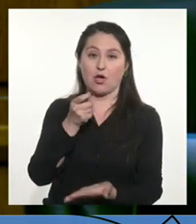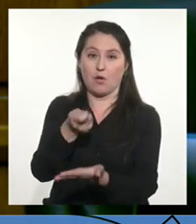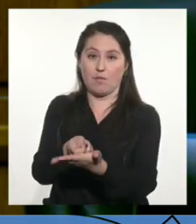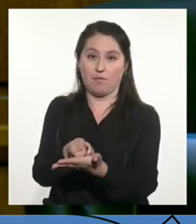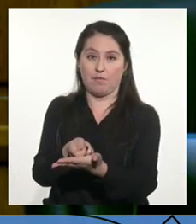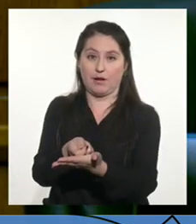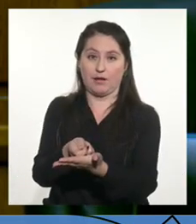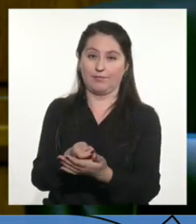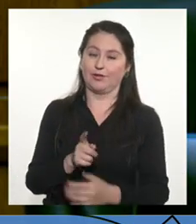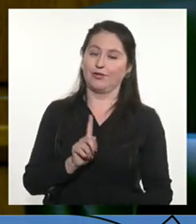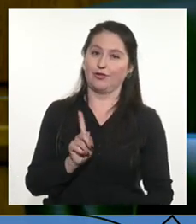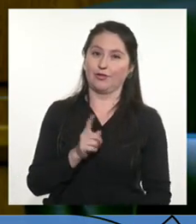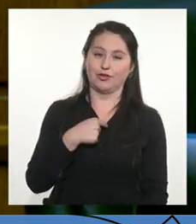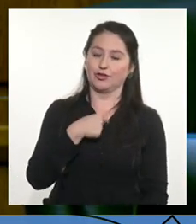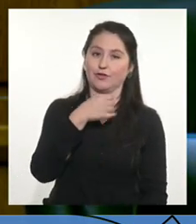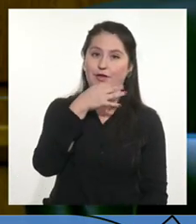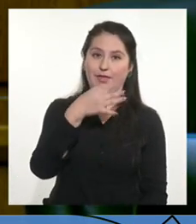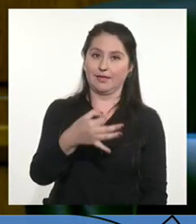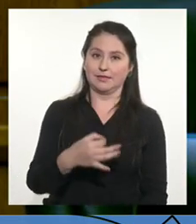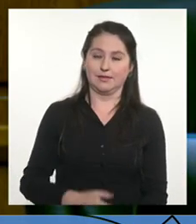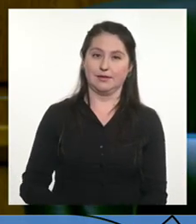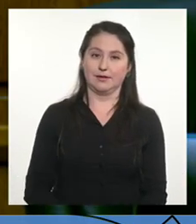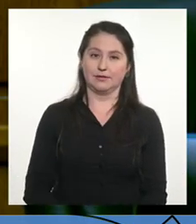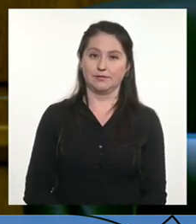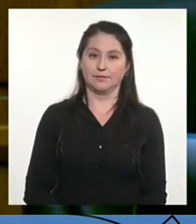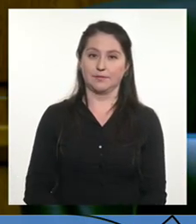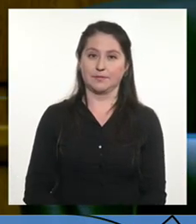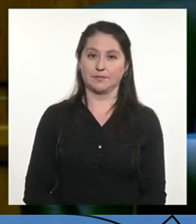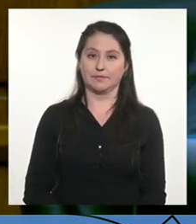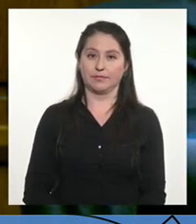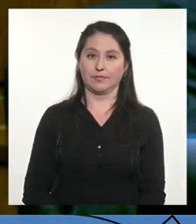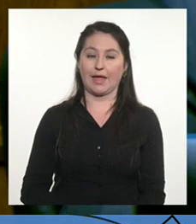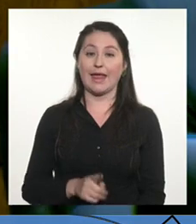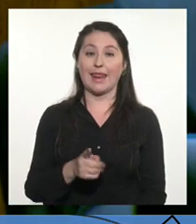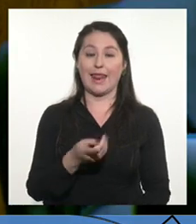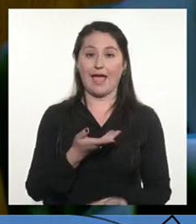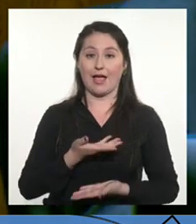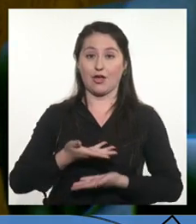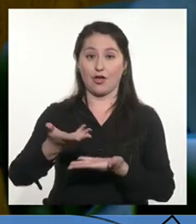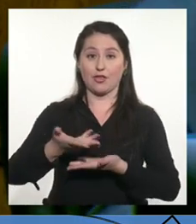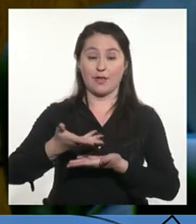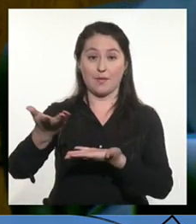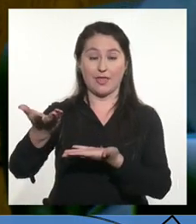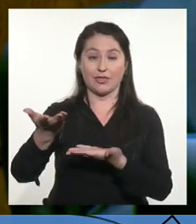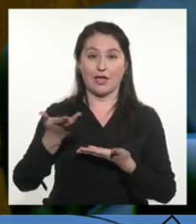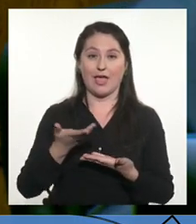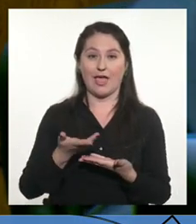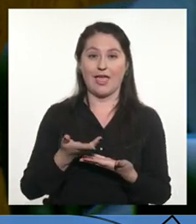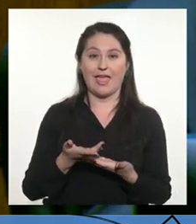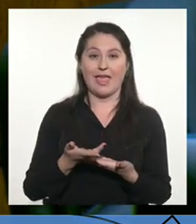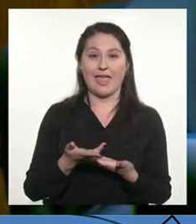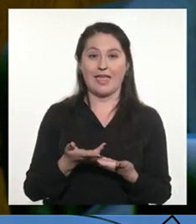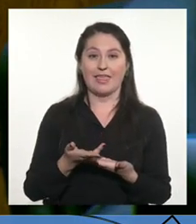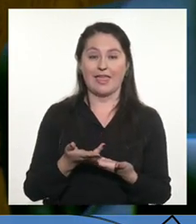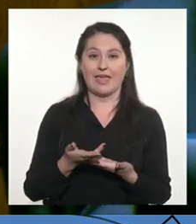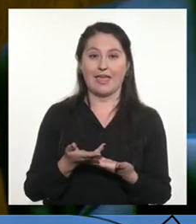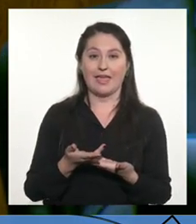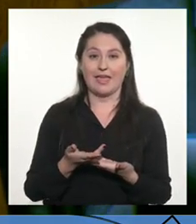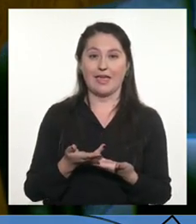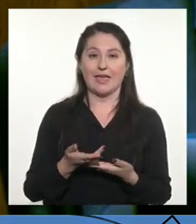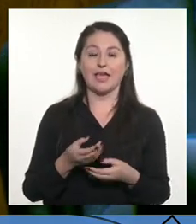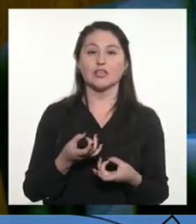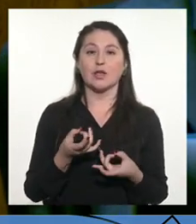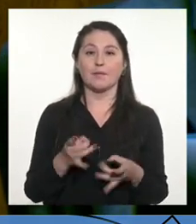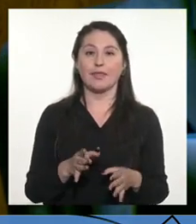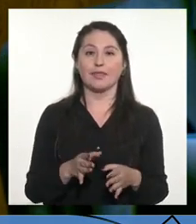no yo no voy a decir eso la importación exportación de alcohol es solo en los puestos de pisagua puerto